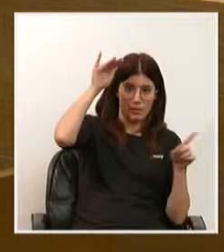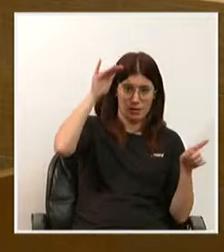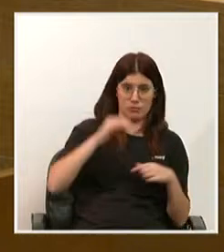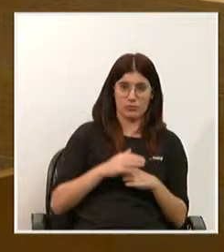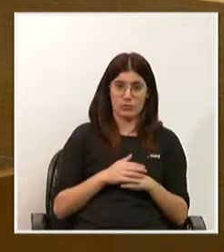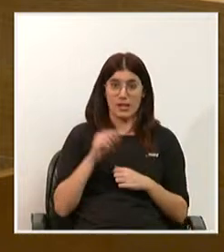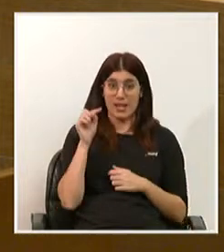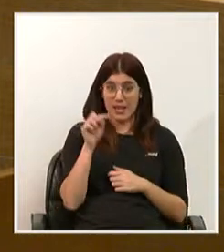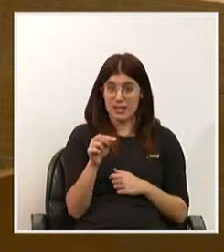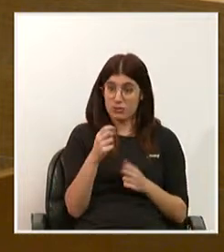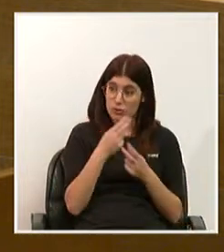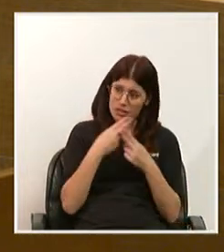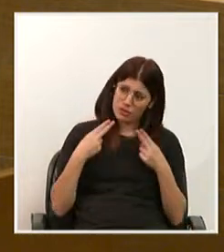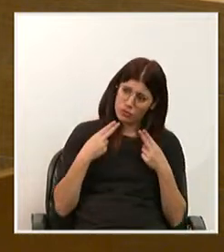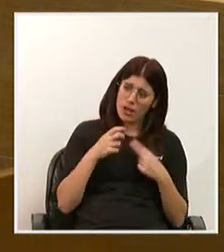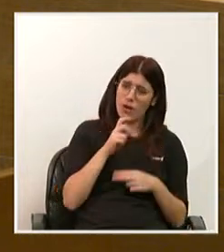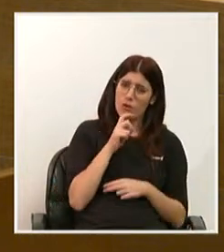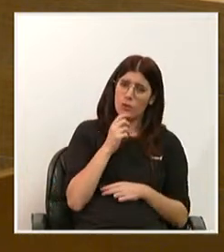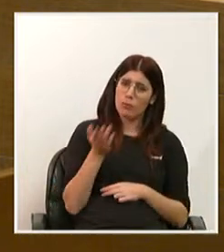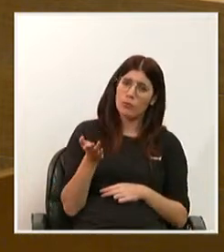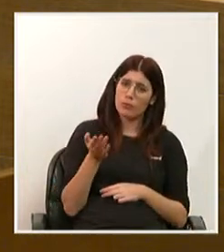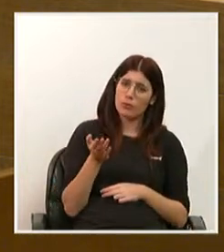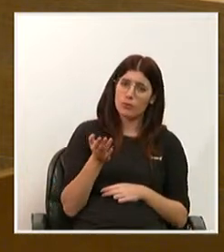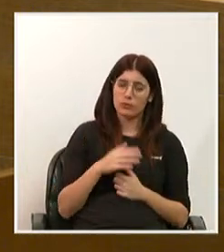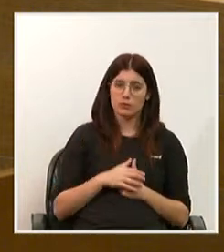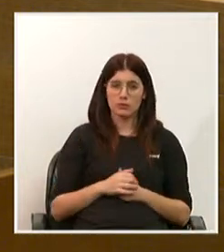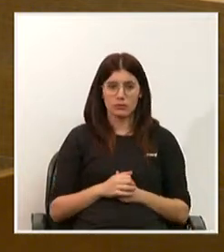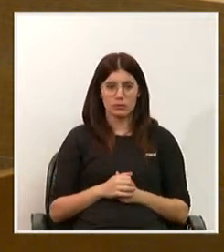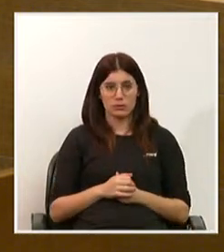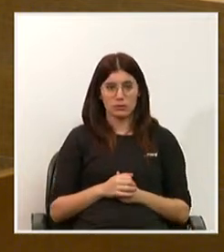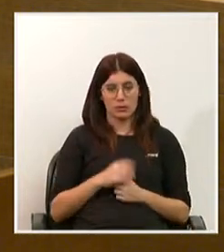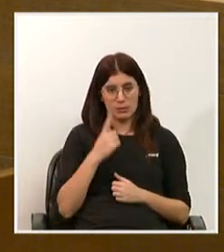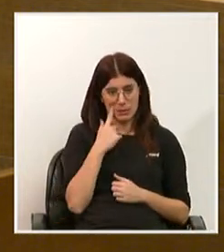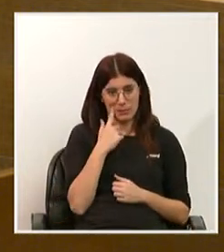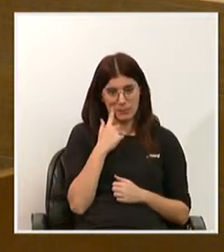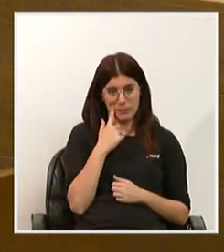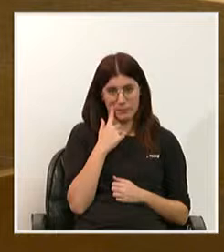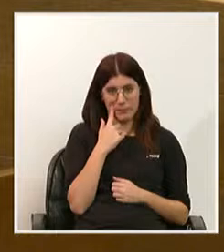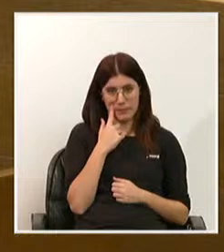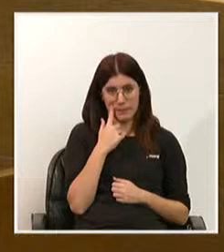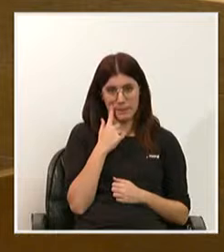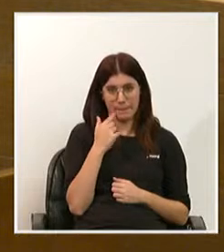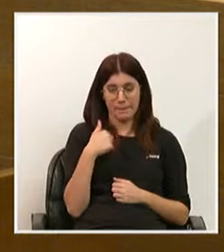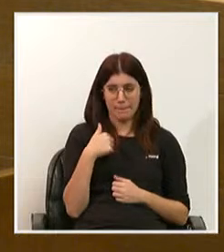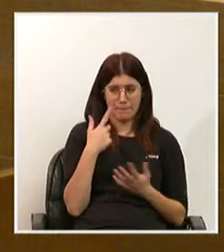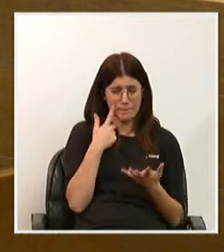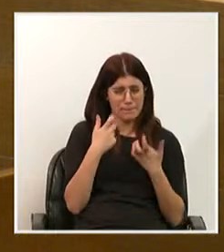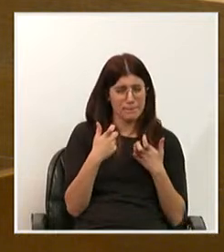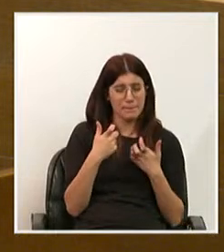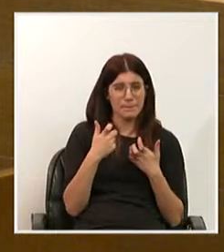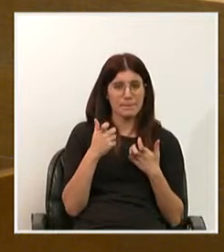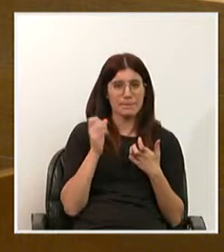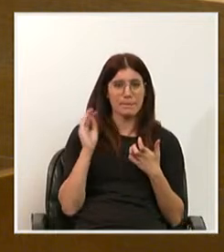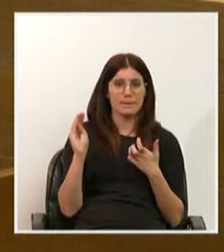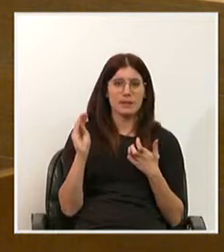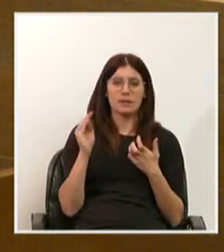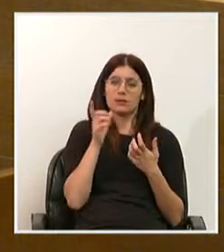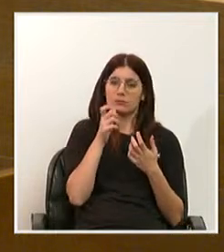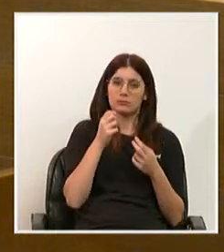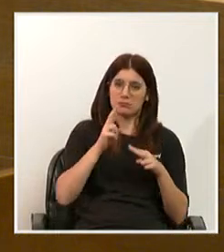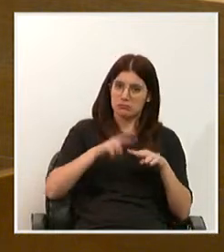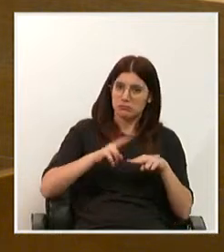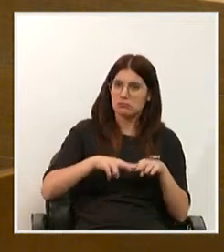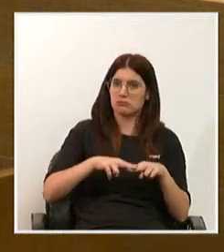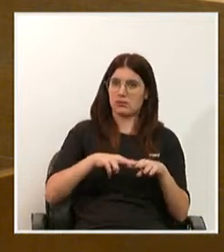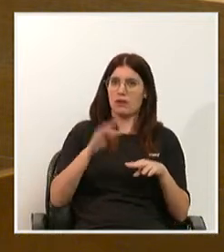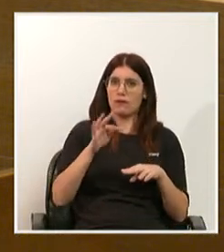seama llama censura o cómo se llama señores de compromís miren nos llama la atención que ustedes hicieron conmemoraciones a fuster a